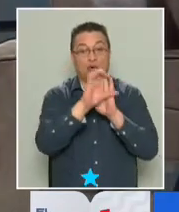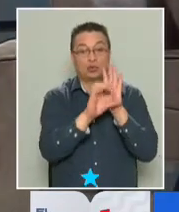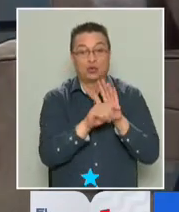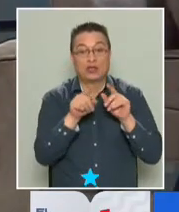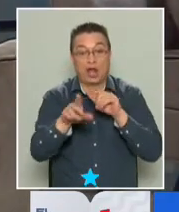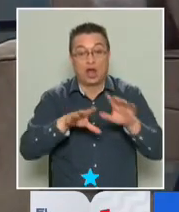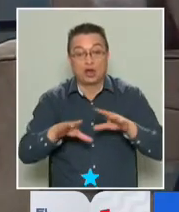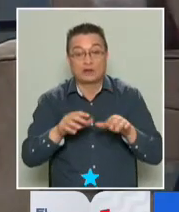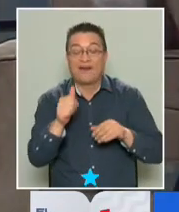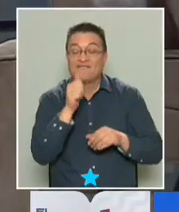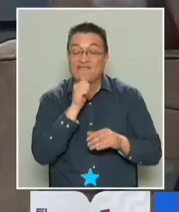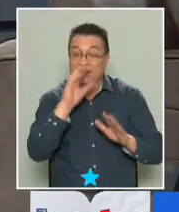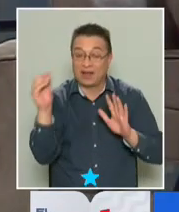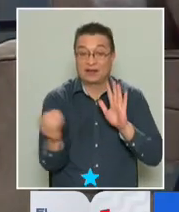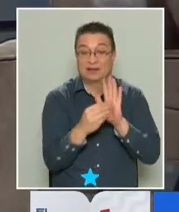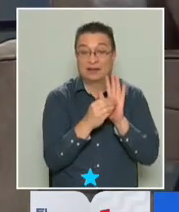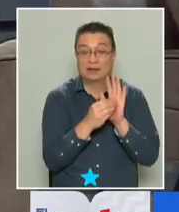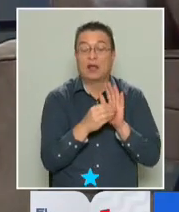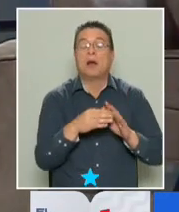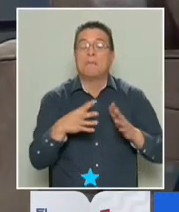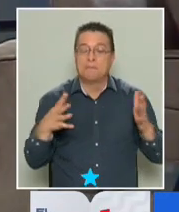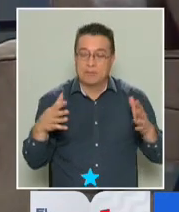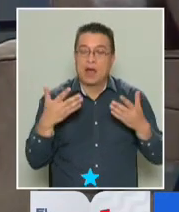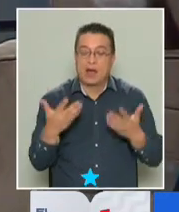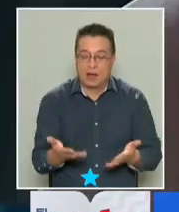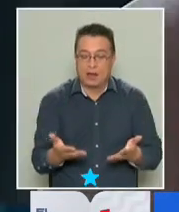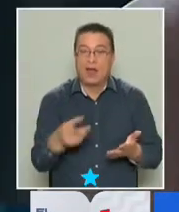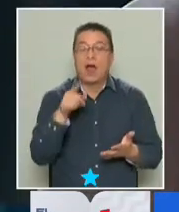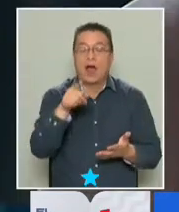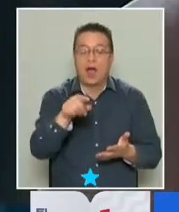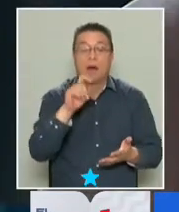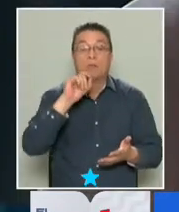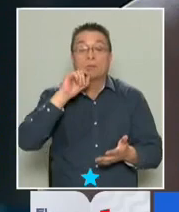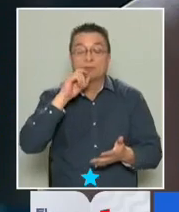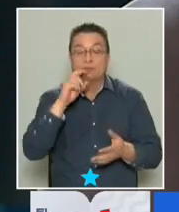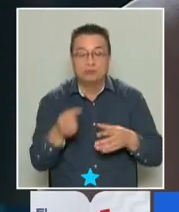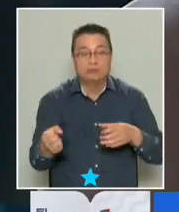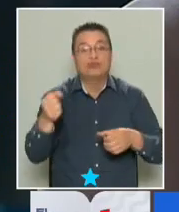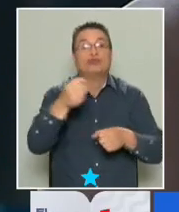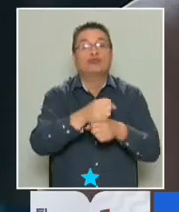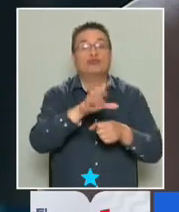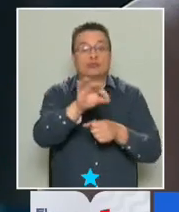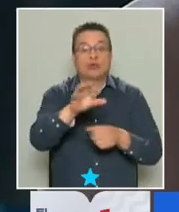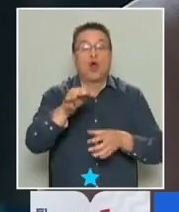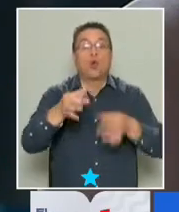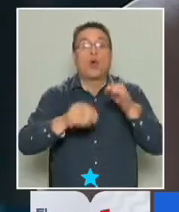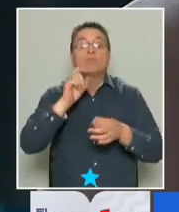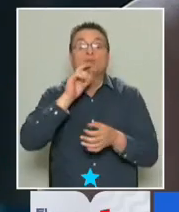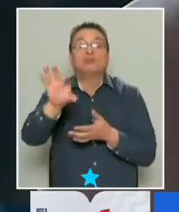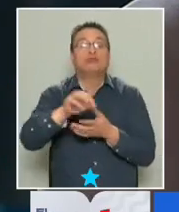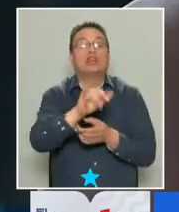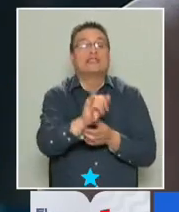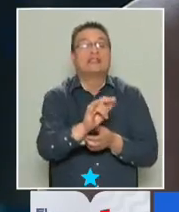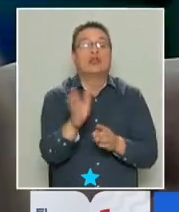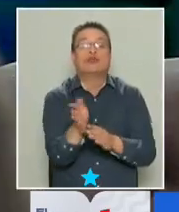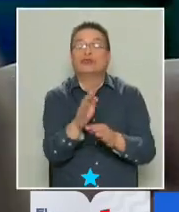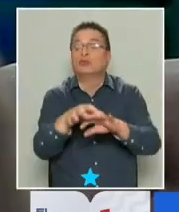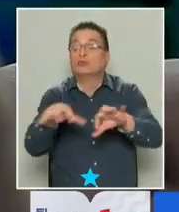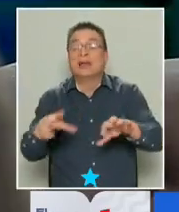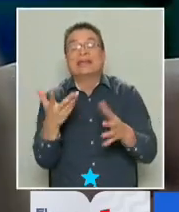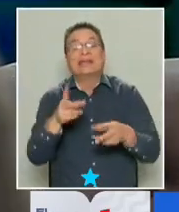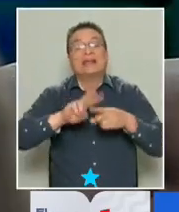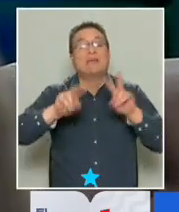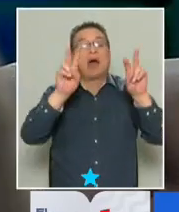elementos que todavía no están señalados con mayor razón por lo pronto quienes van a estar sujetos a esa jurisdicción que asuntos van a resolverse en esa jurisdicción